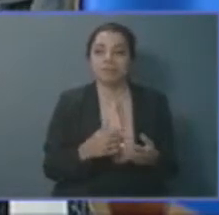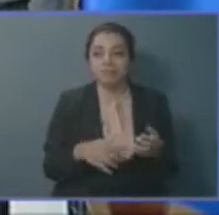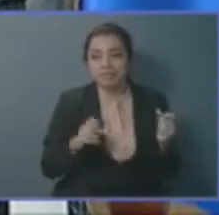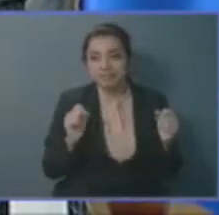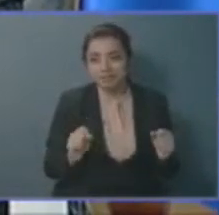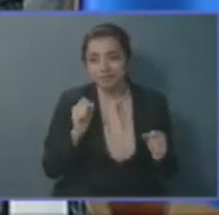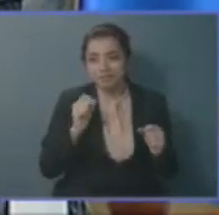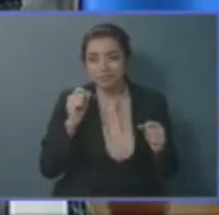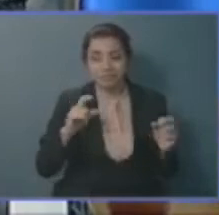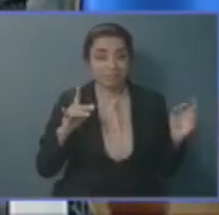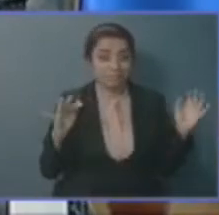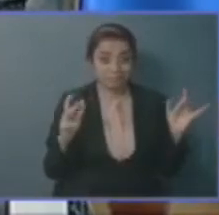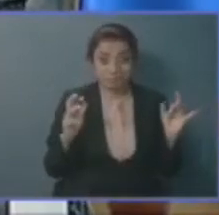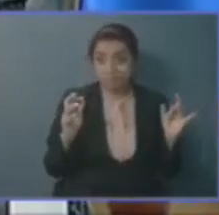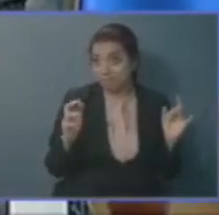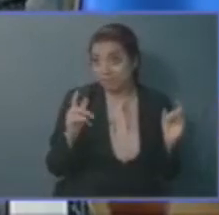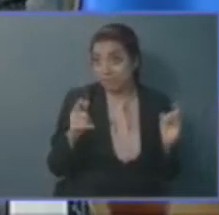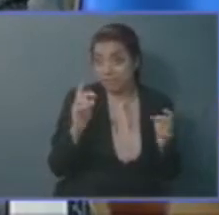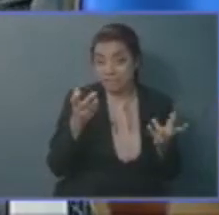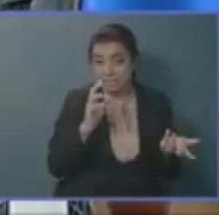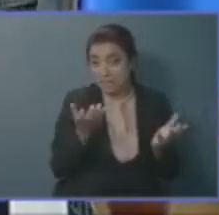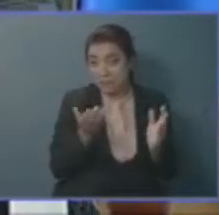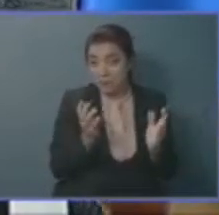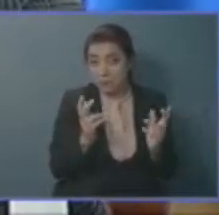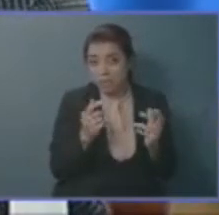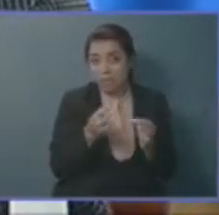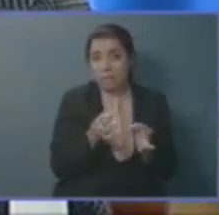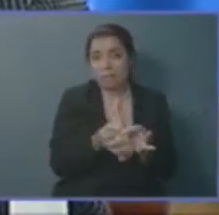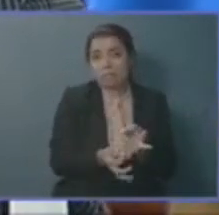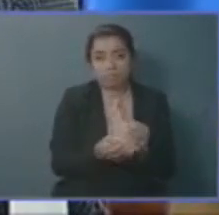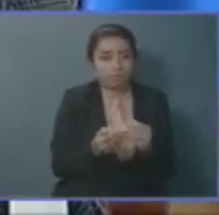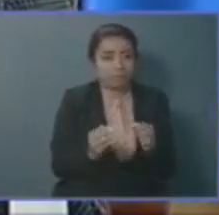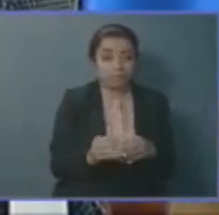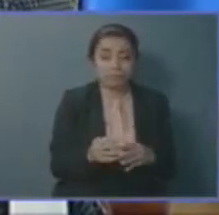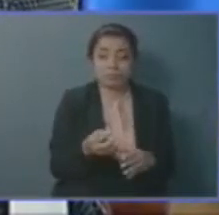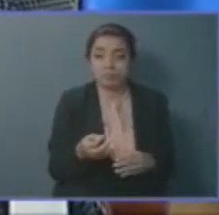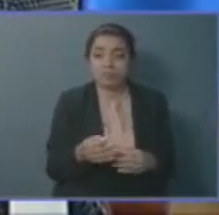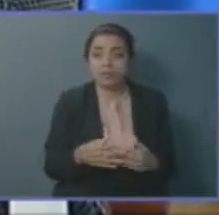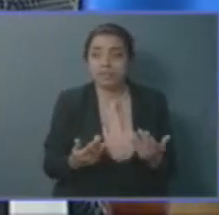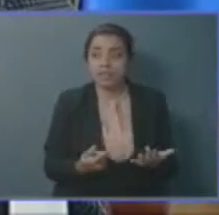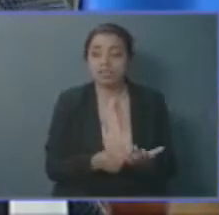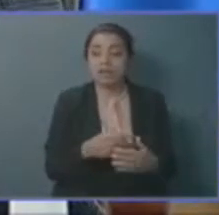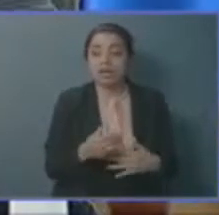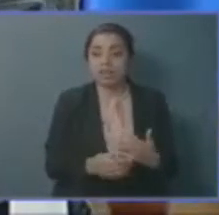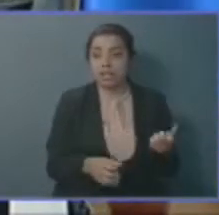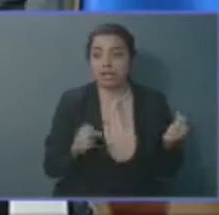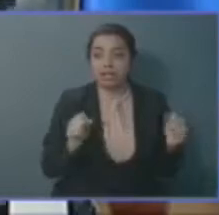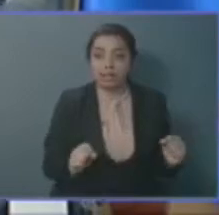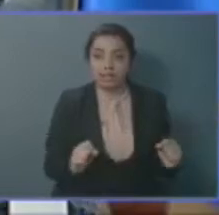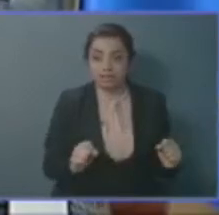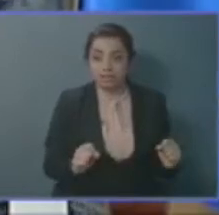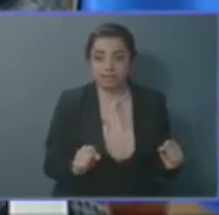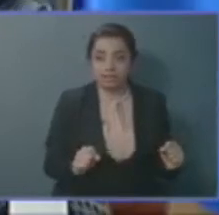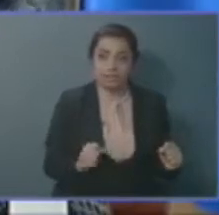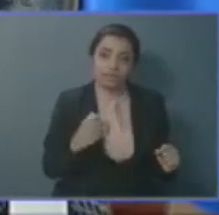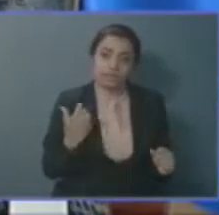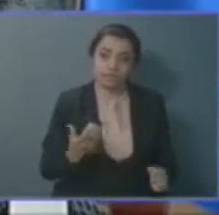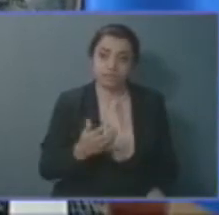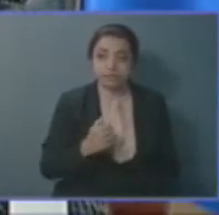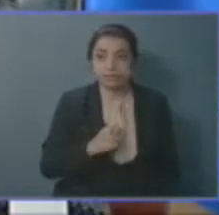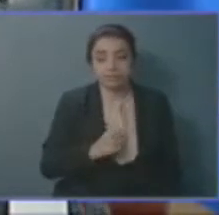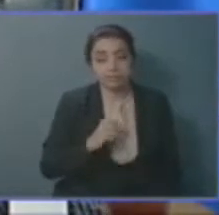las diferencias son mínimas. Una diferencia que quizás creo es la más importante, porque se habló